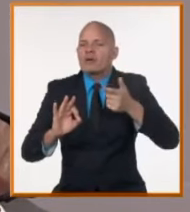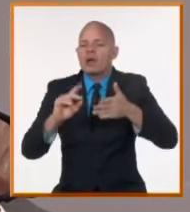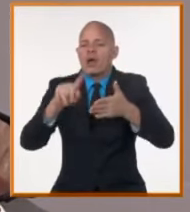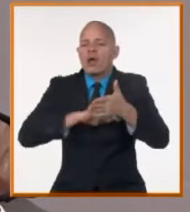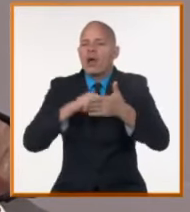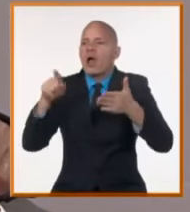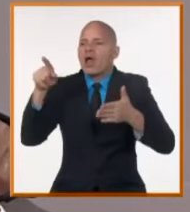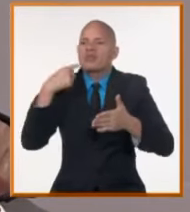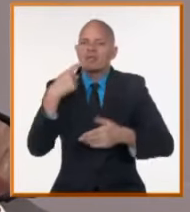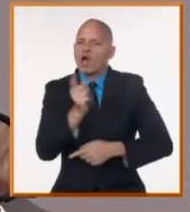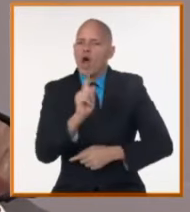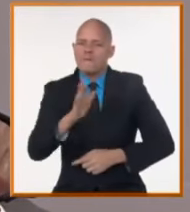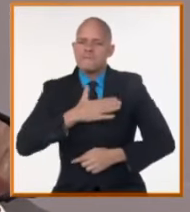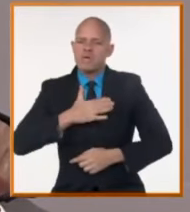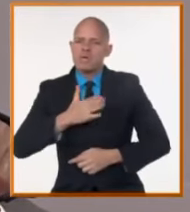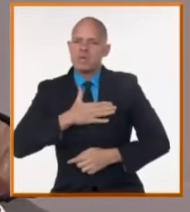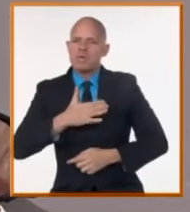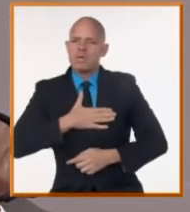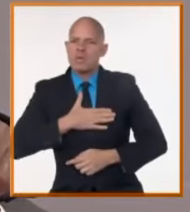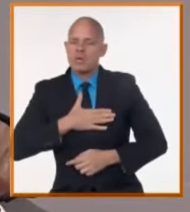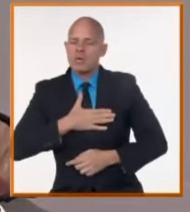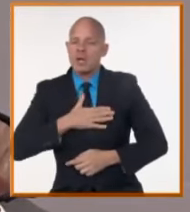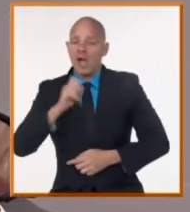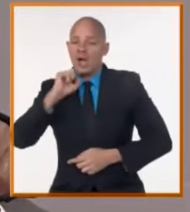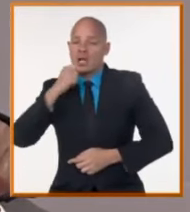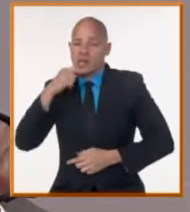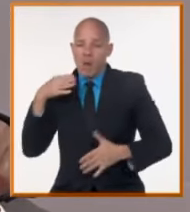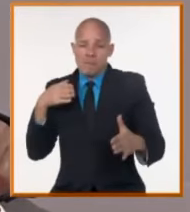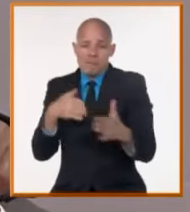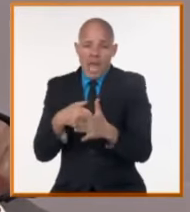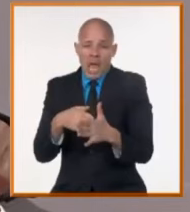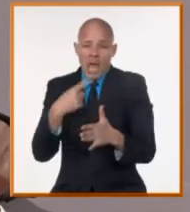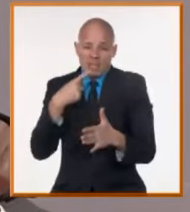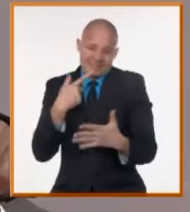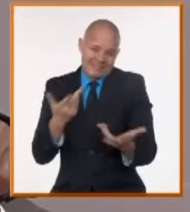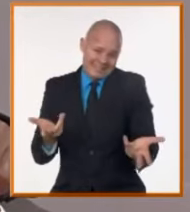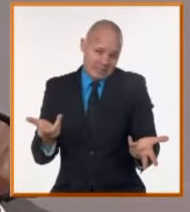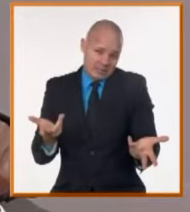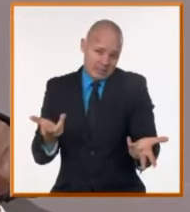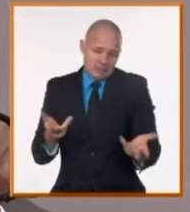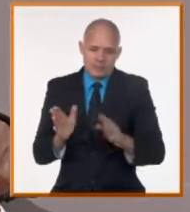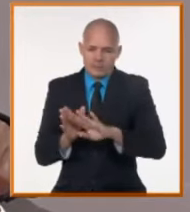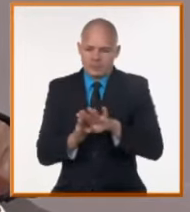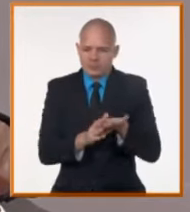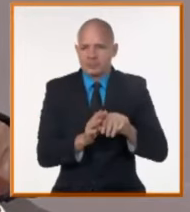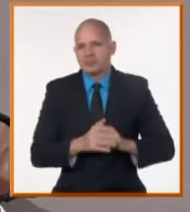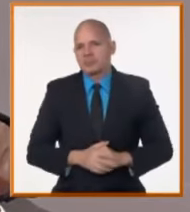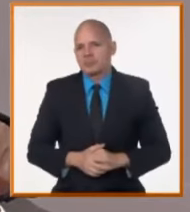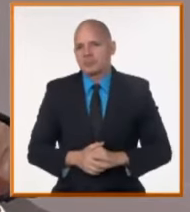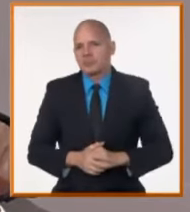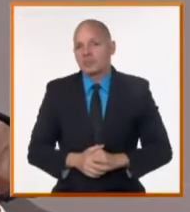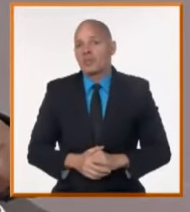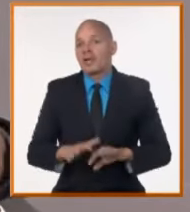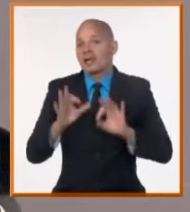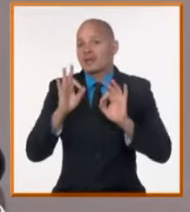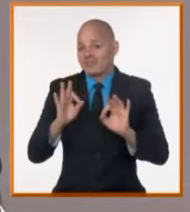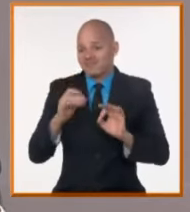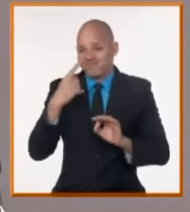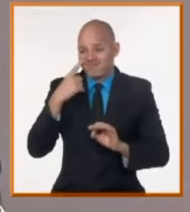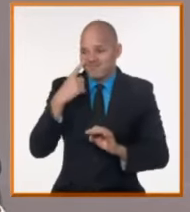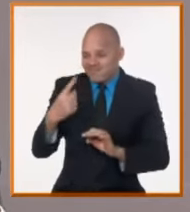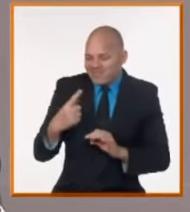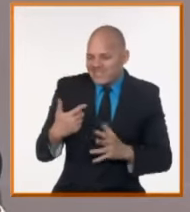una fuerza prosoviética o en favor del comunismo, para nada. El agresor extracontinental fue una